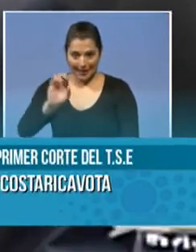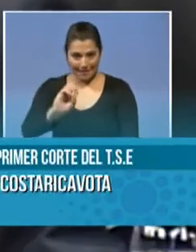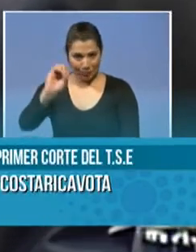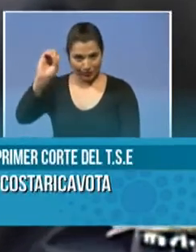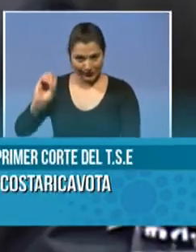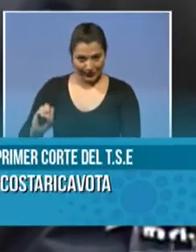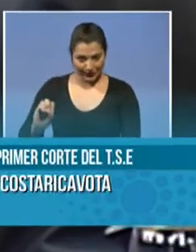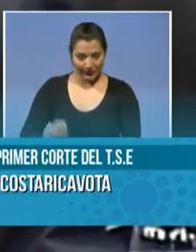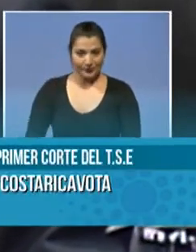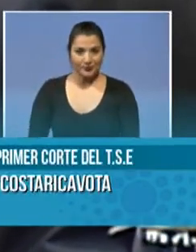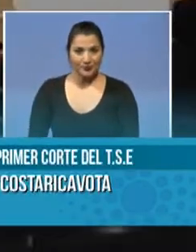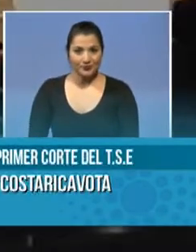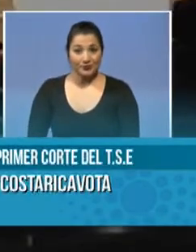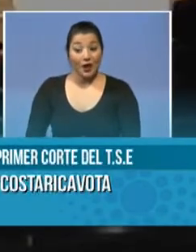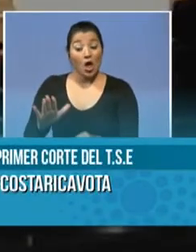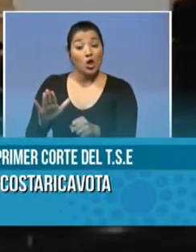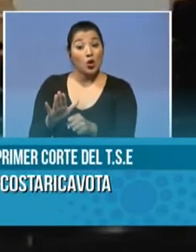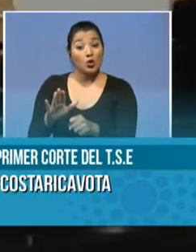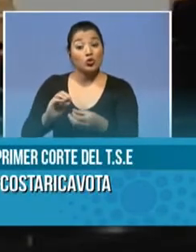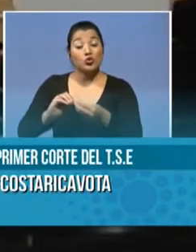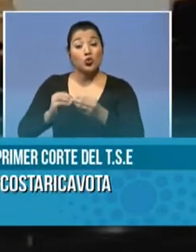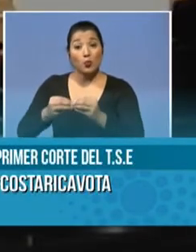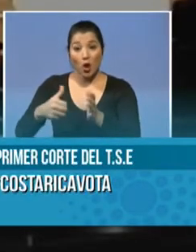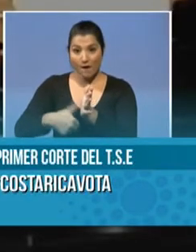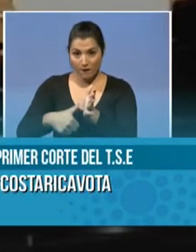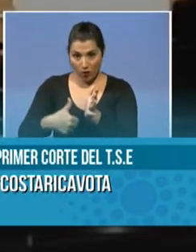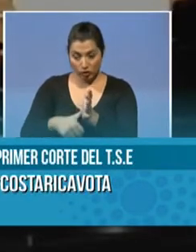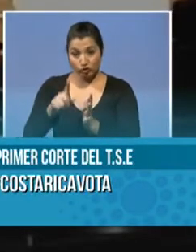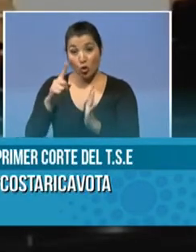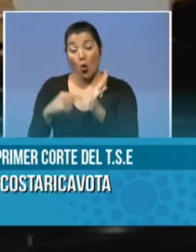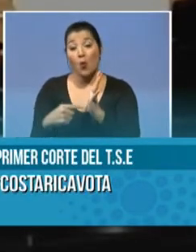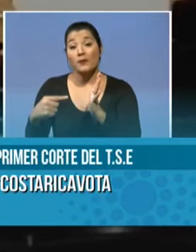39,33%. Total de votos válidos,